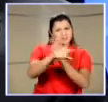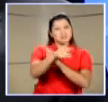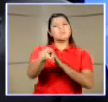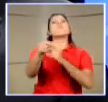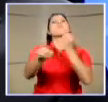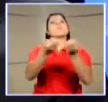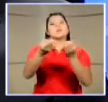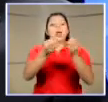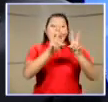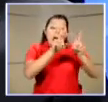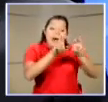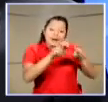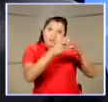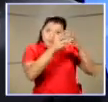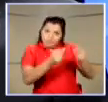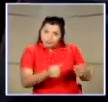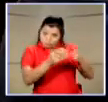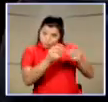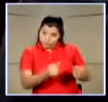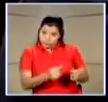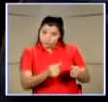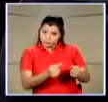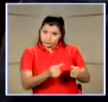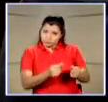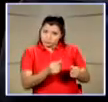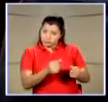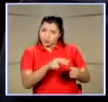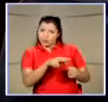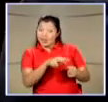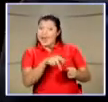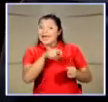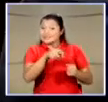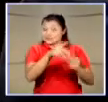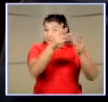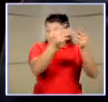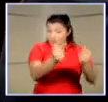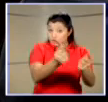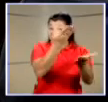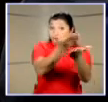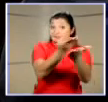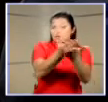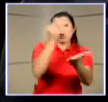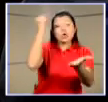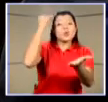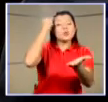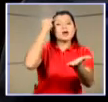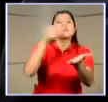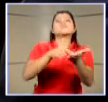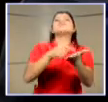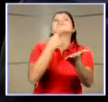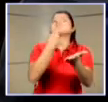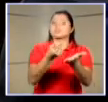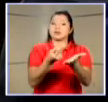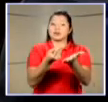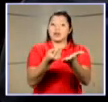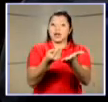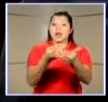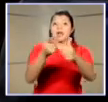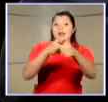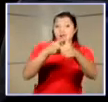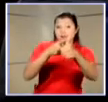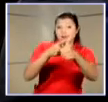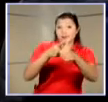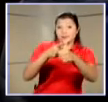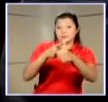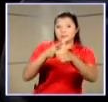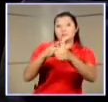de presupuesto, pongámoslo así, este presupuesto que presentó el gobierno representaba, quitándole lo que es amortización de